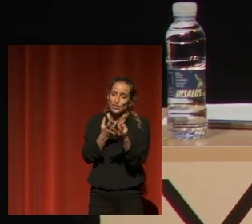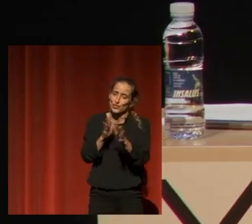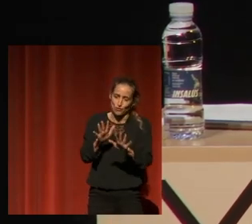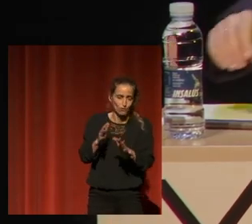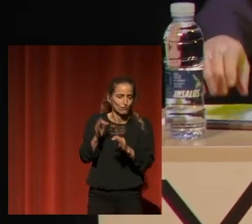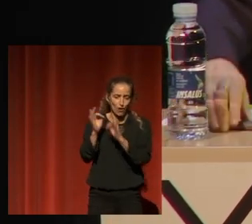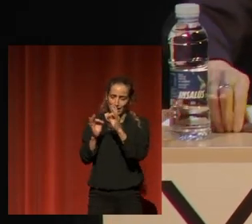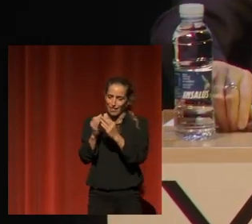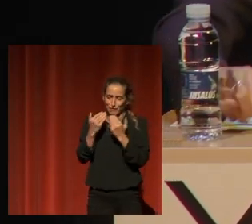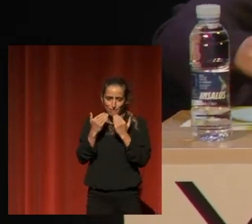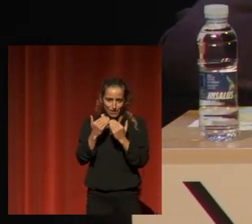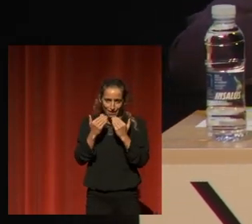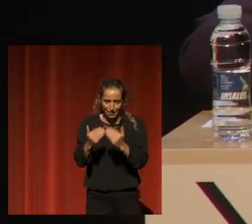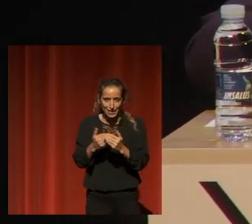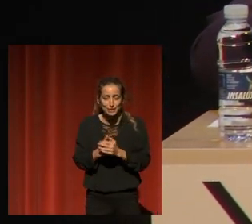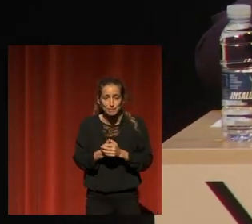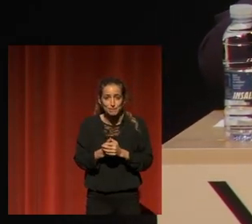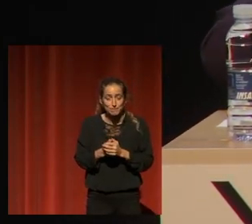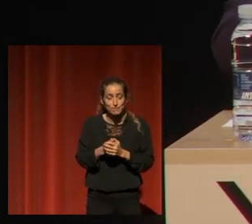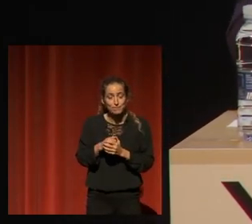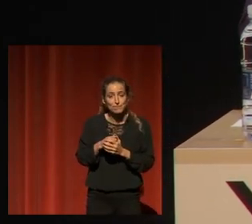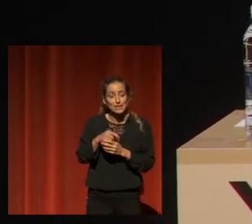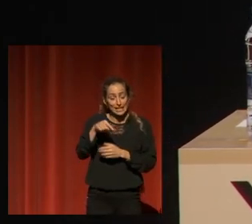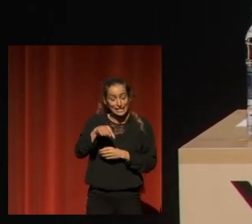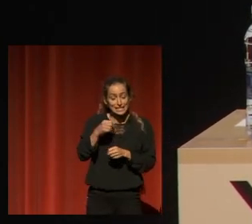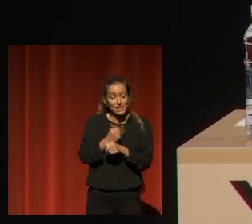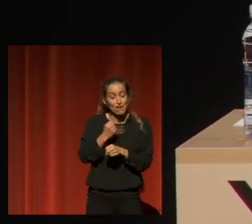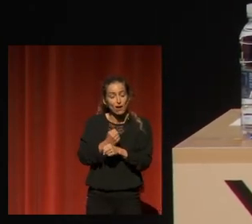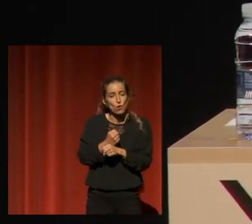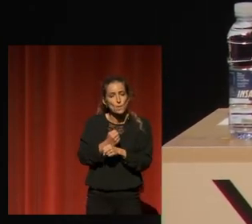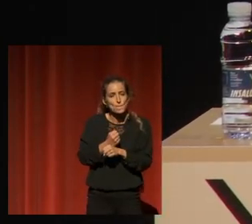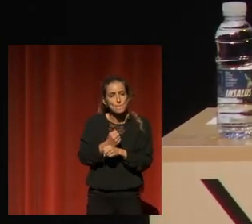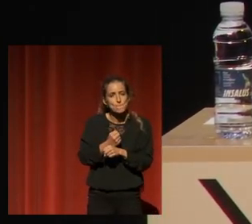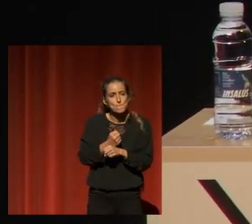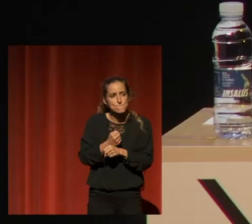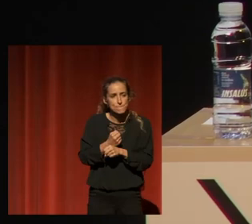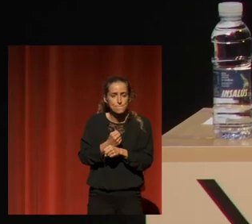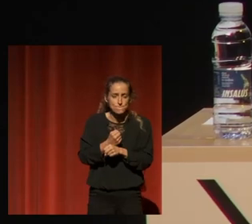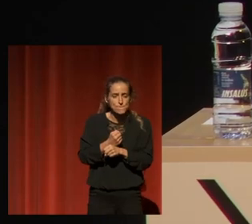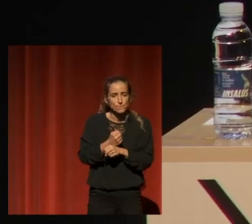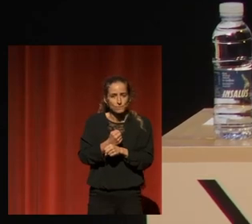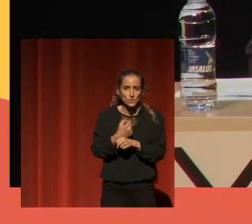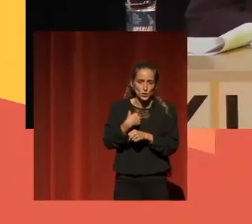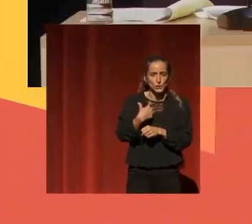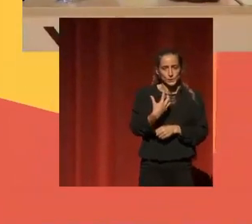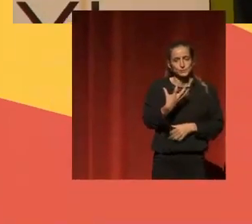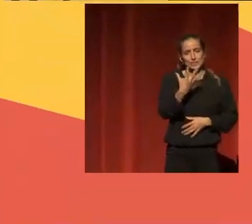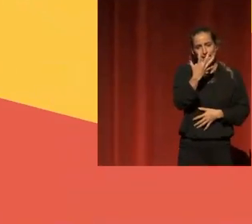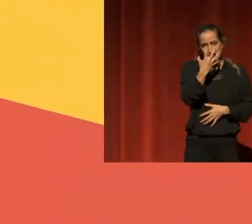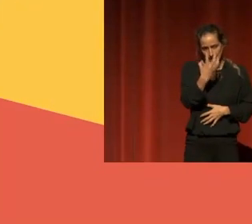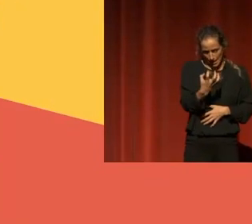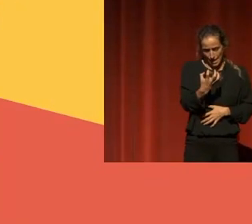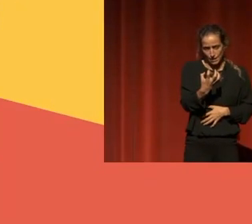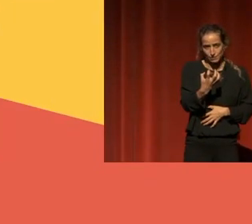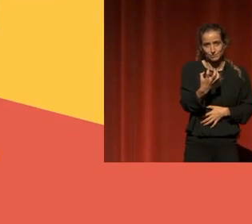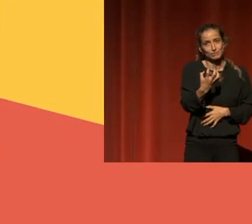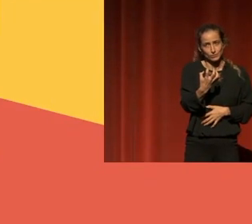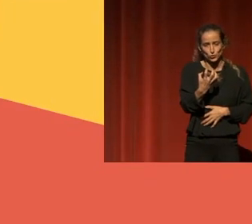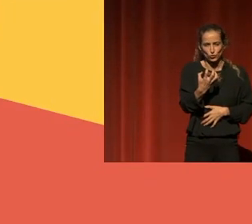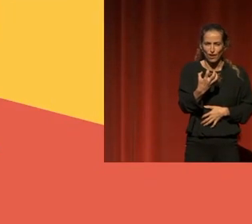la organización realmente y me pongo seria porque Y mira que